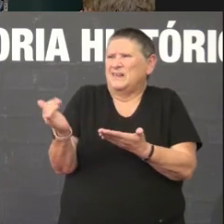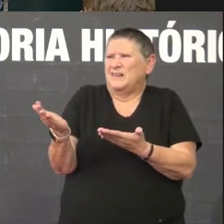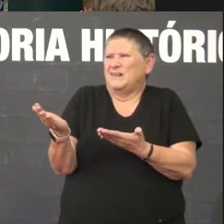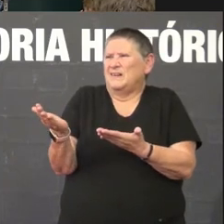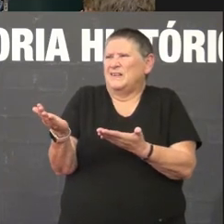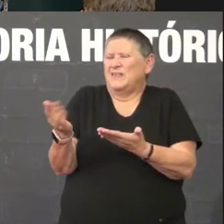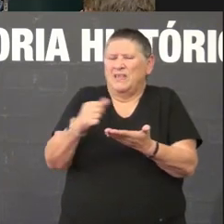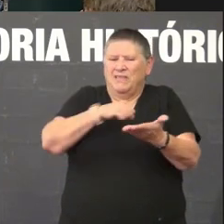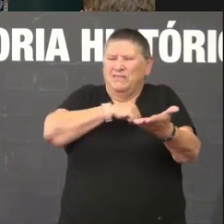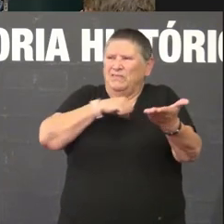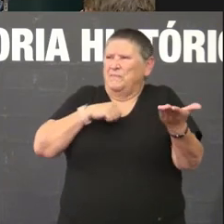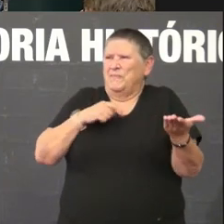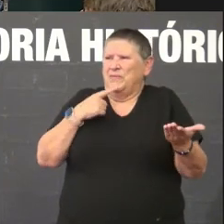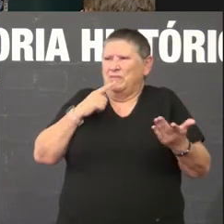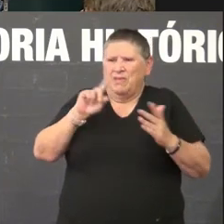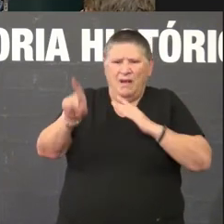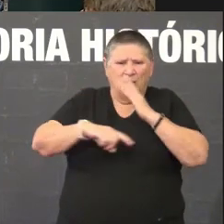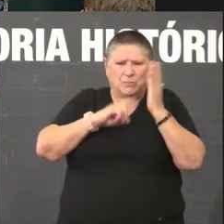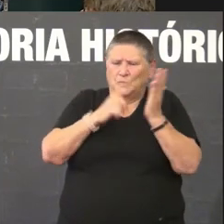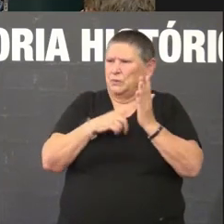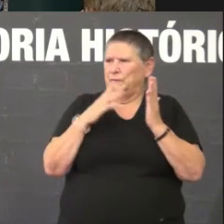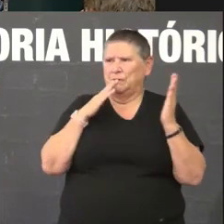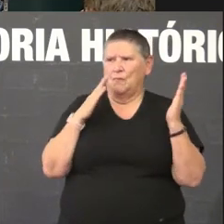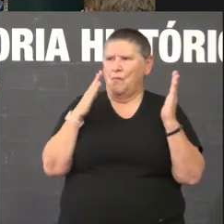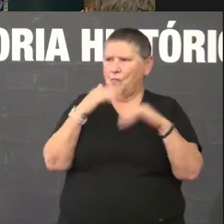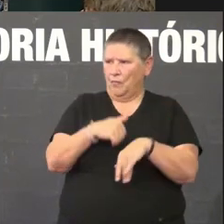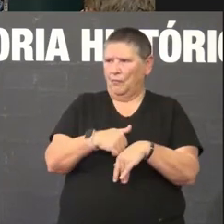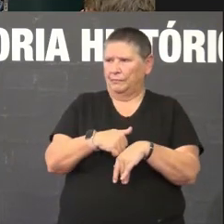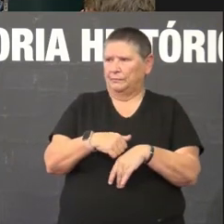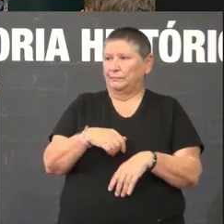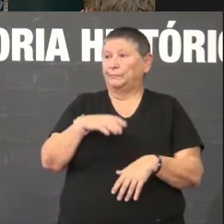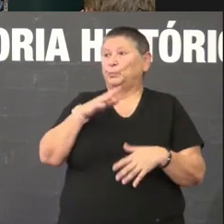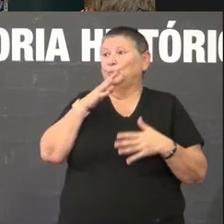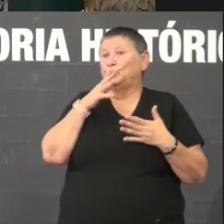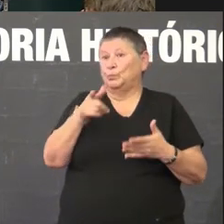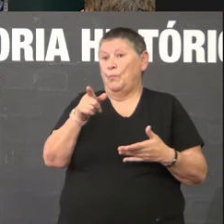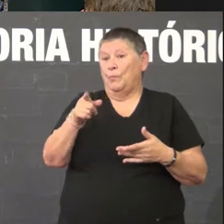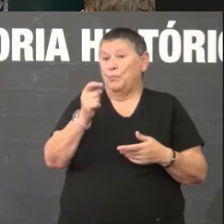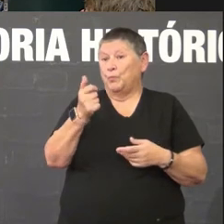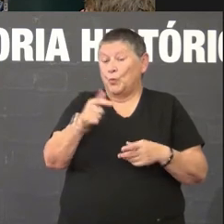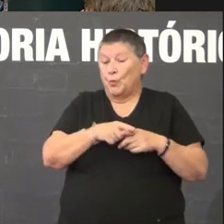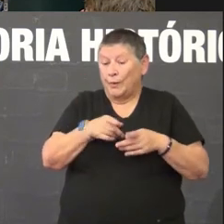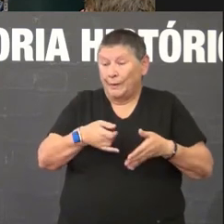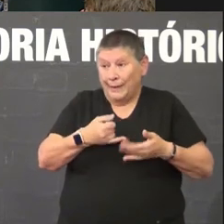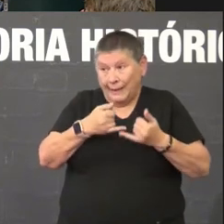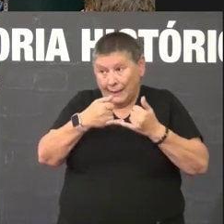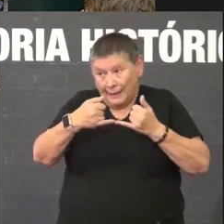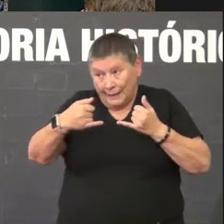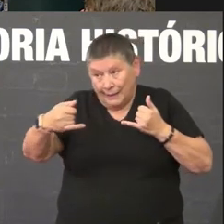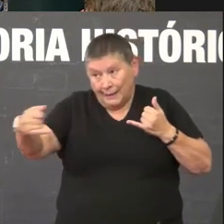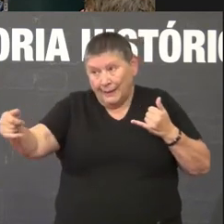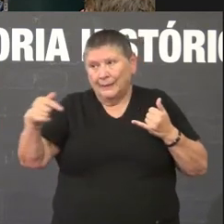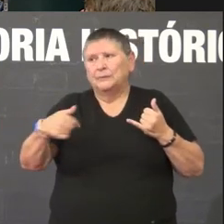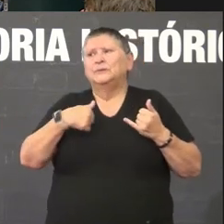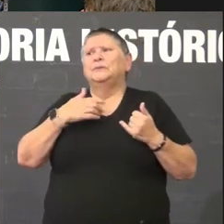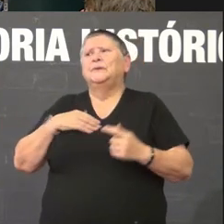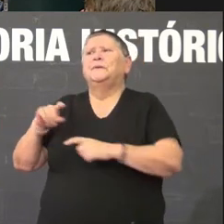de independencia, non? Entonces, claro, é un pouco na liña que vos quería facer, preguntar